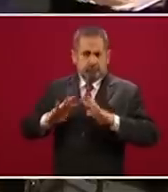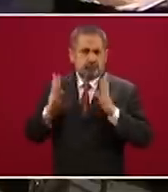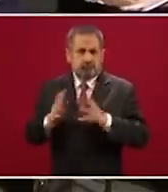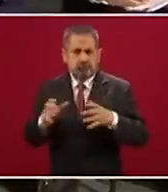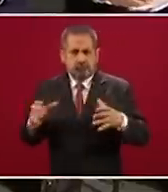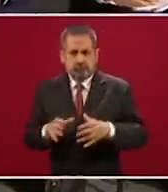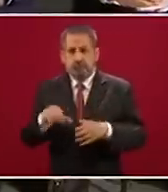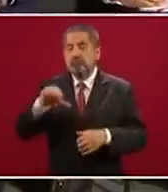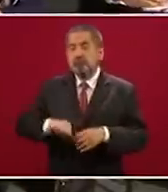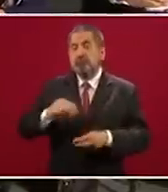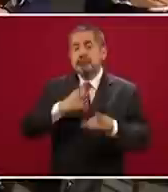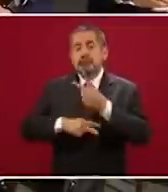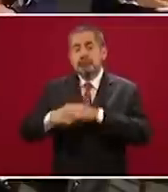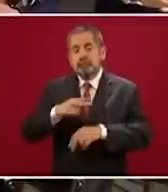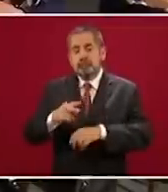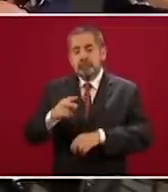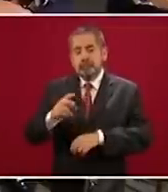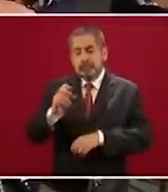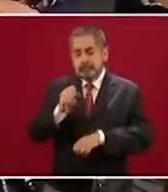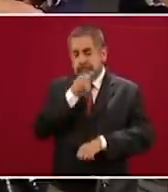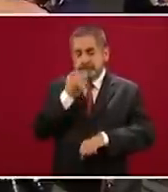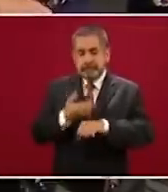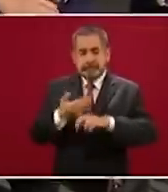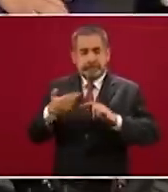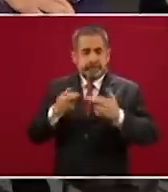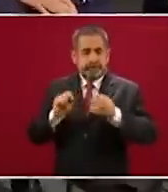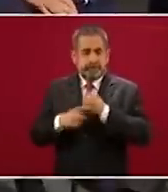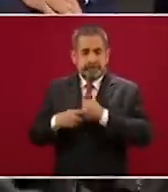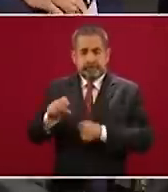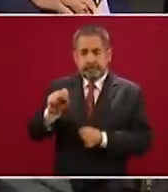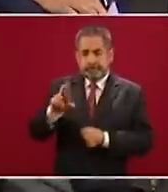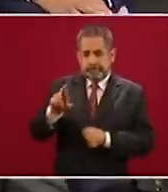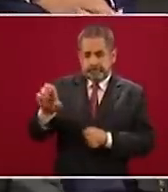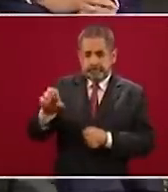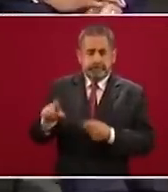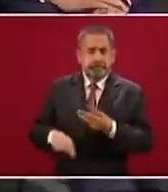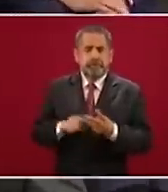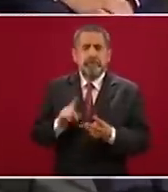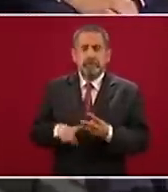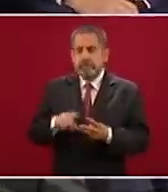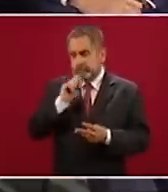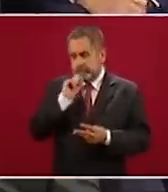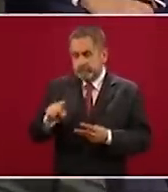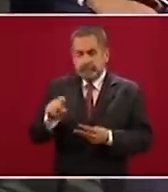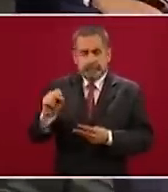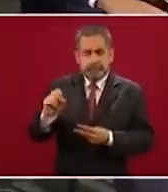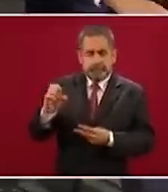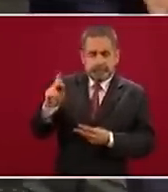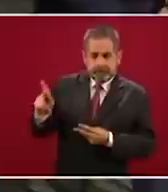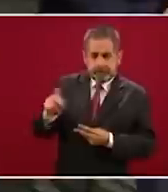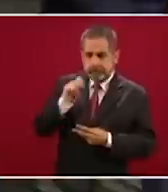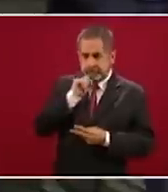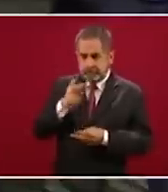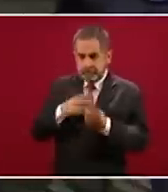estuvo el secretario de Relaciones Exteriores, el secretario de Educación